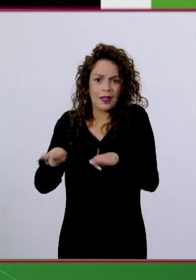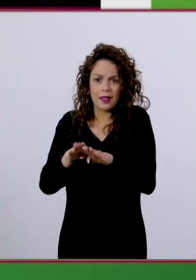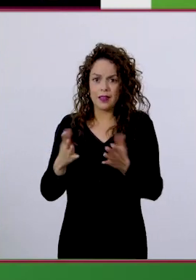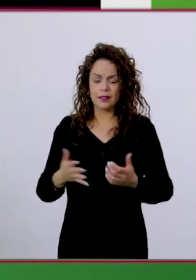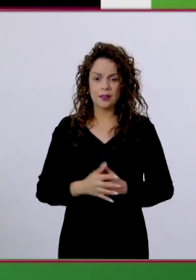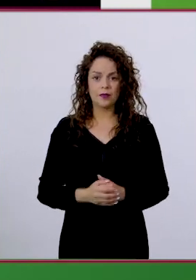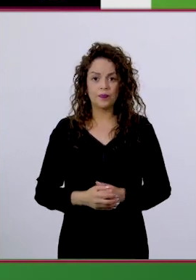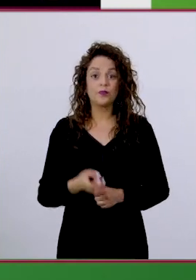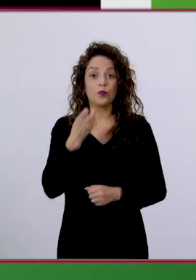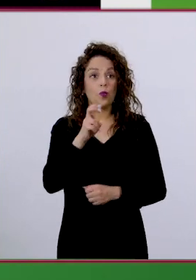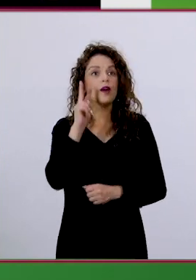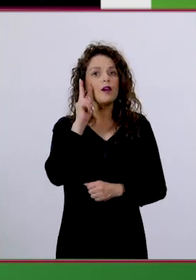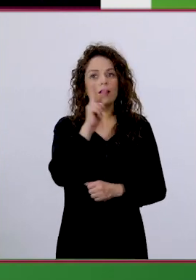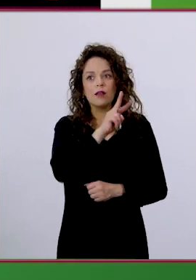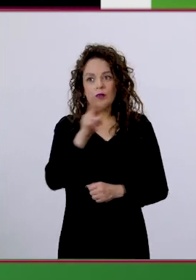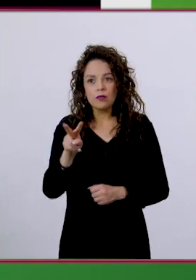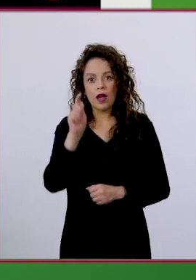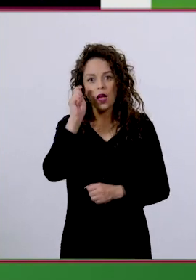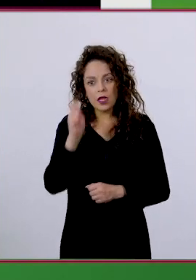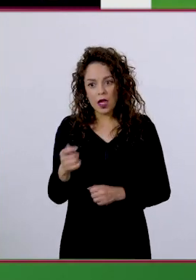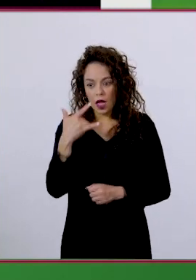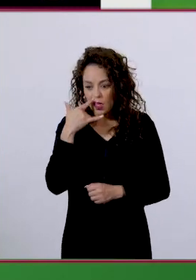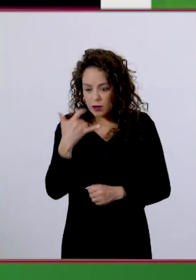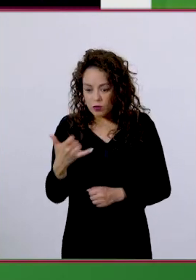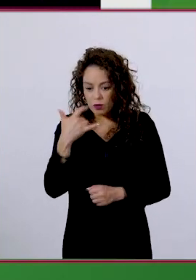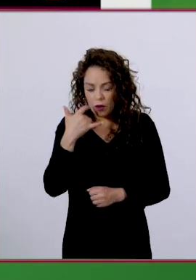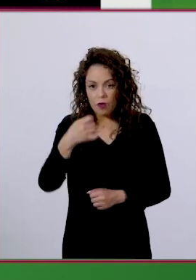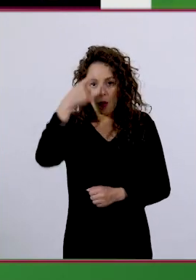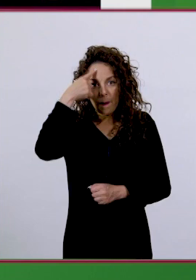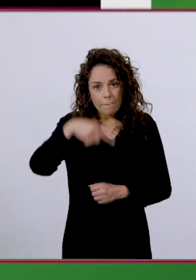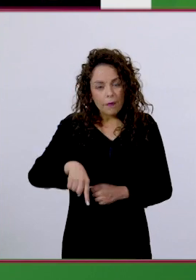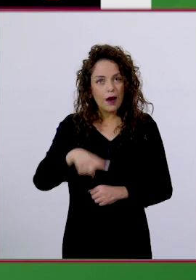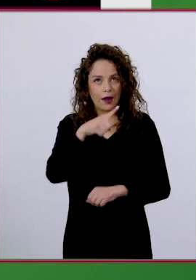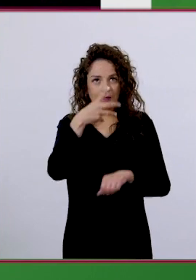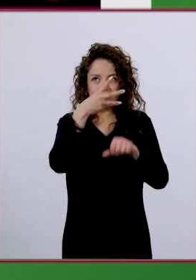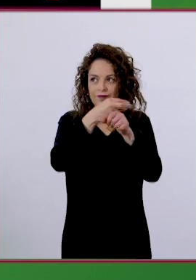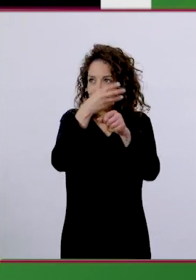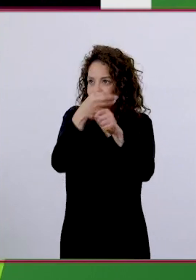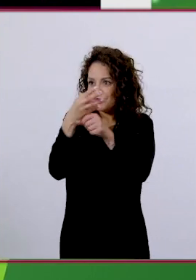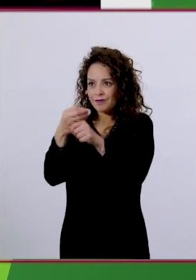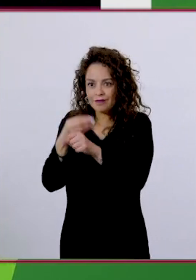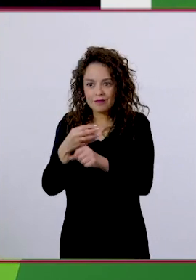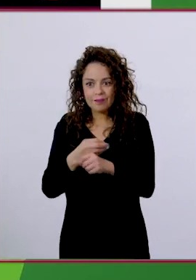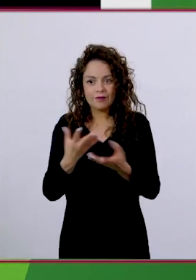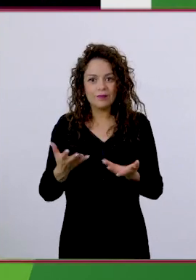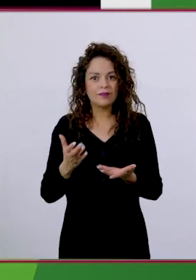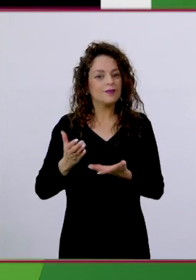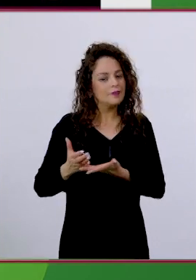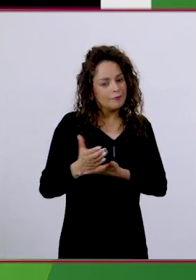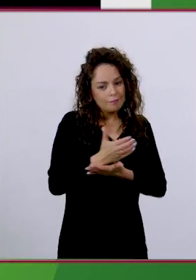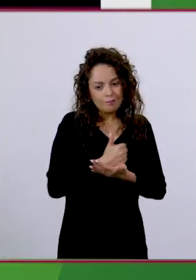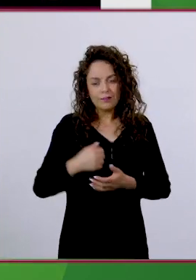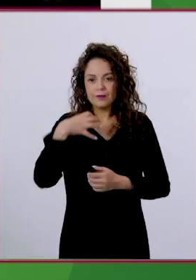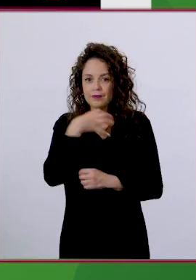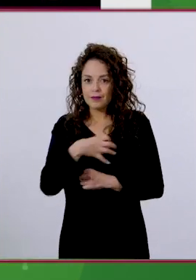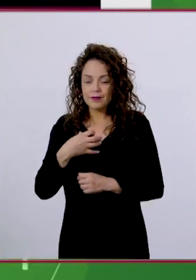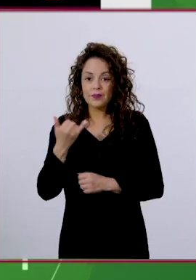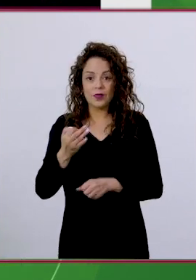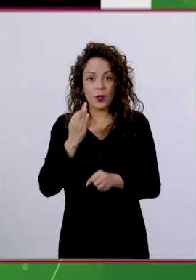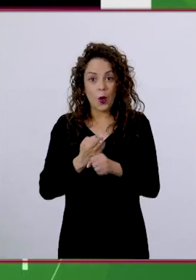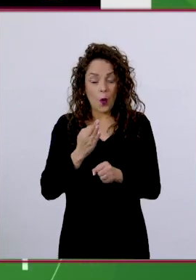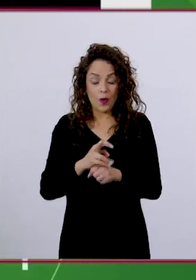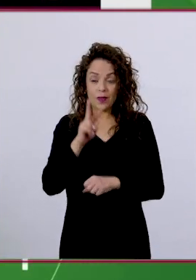hecho de ver el empeño que pusieron para la reparación y sobre todo las ganas y cómo ahorita están